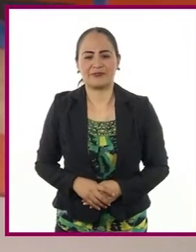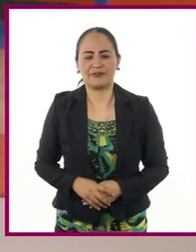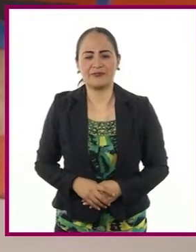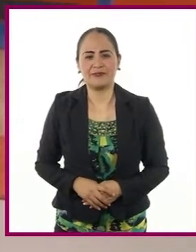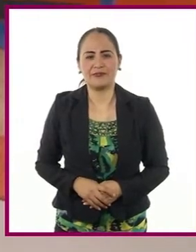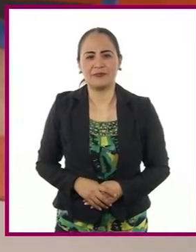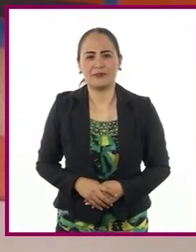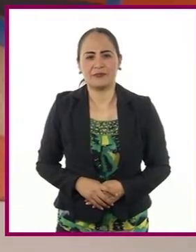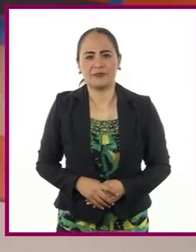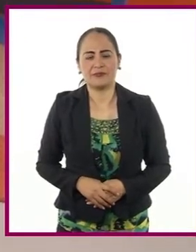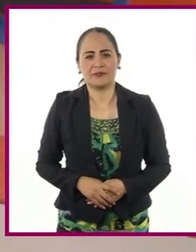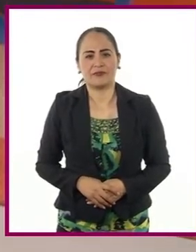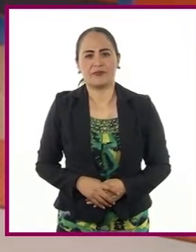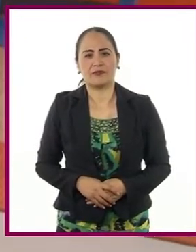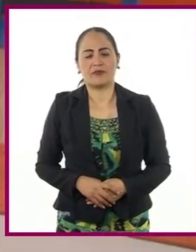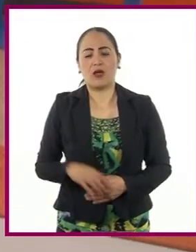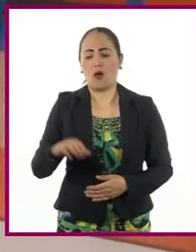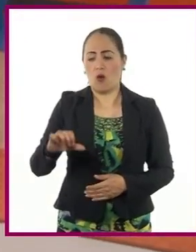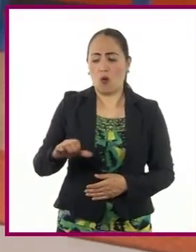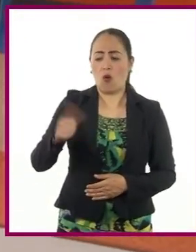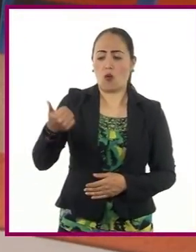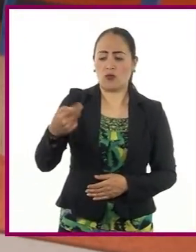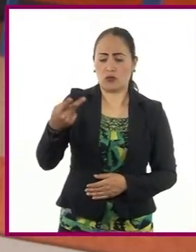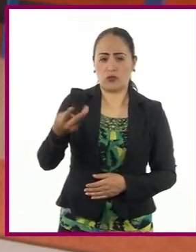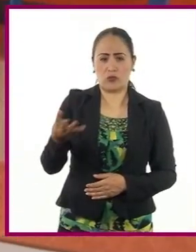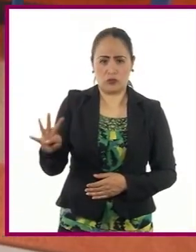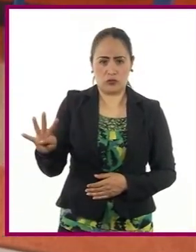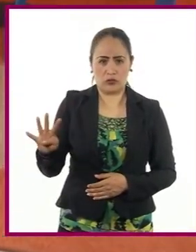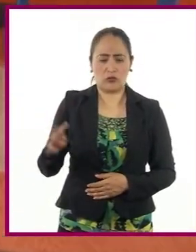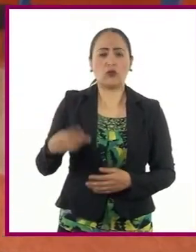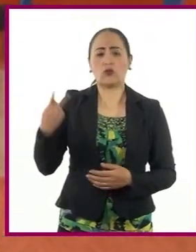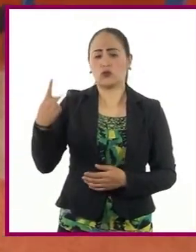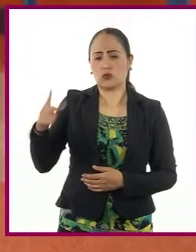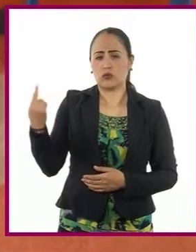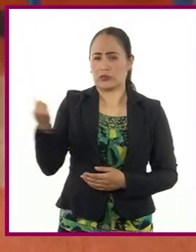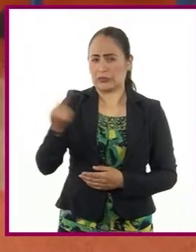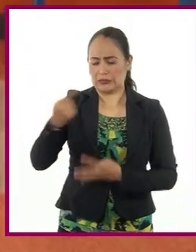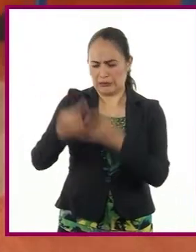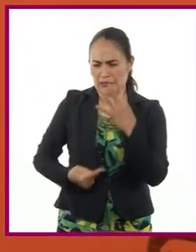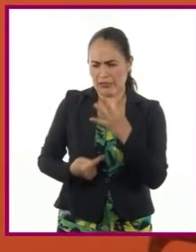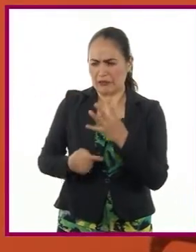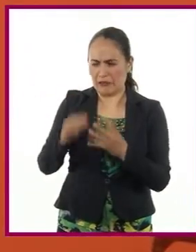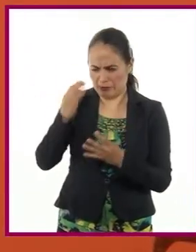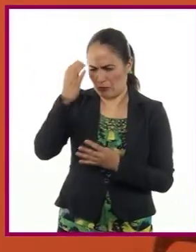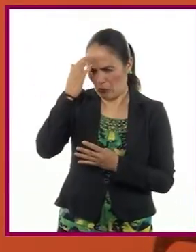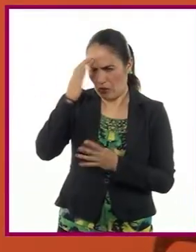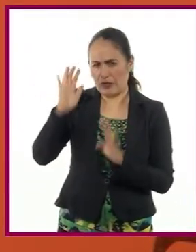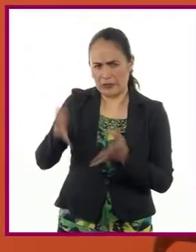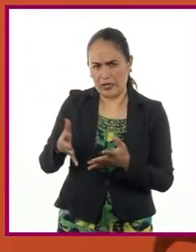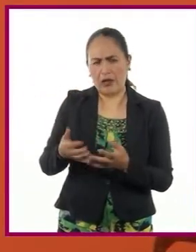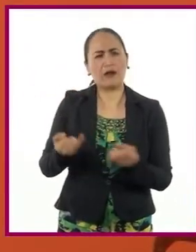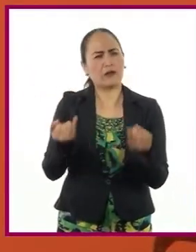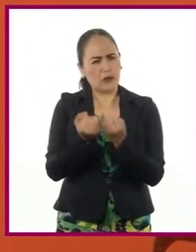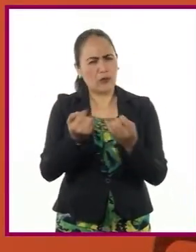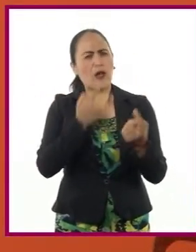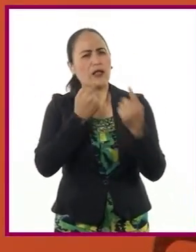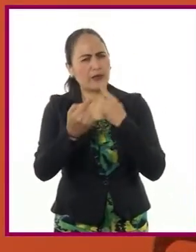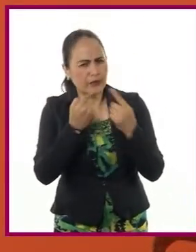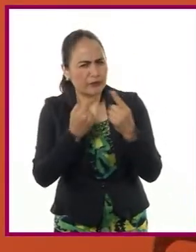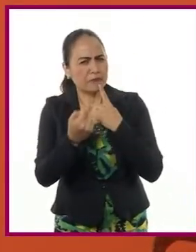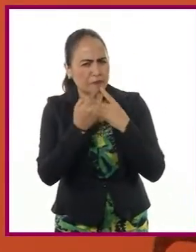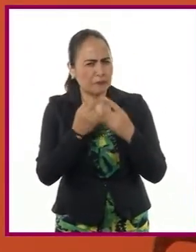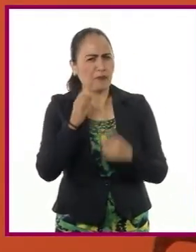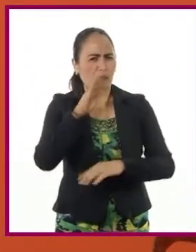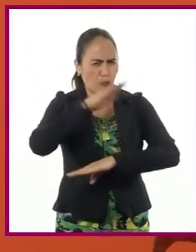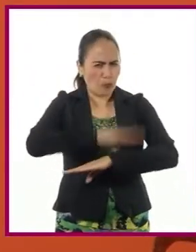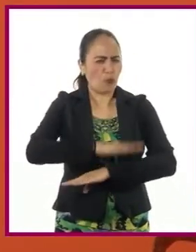conociendo las necesidades del otro u otra, puedo tener buenos elementos de negociación. Como el chico que se ofreció a lavar los